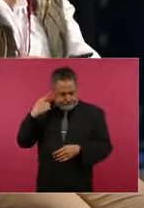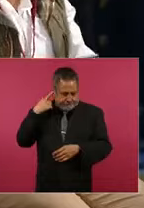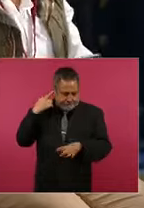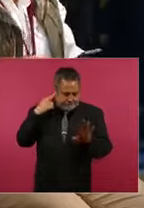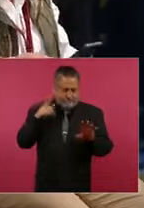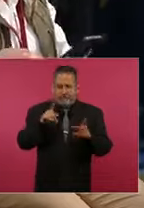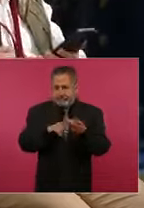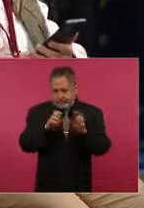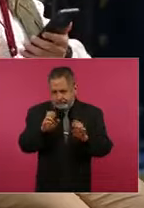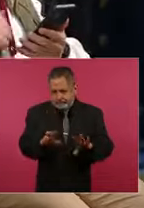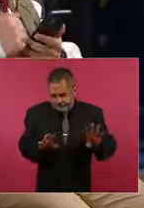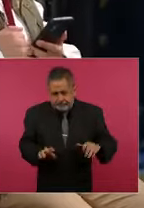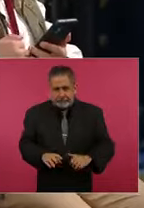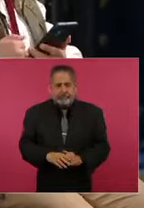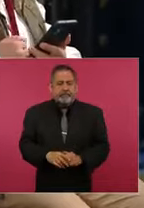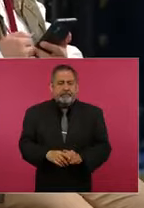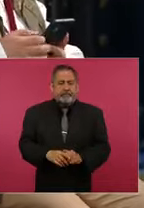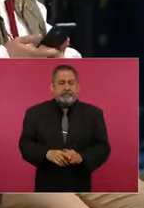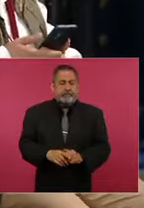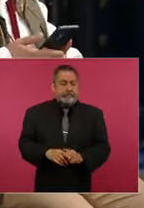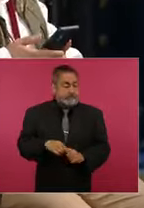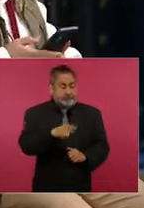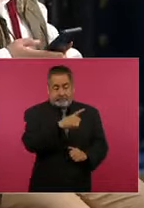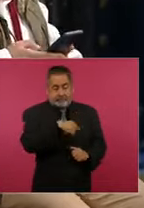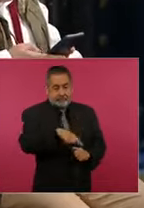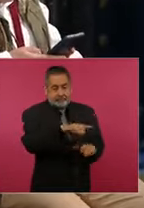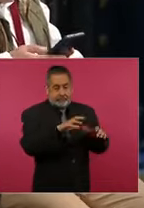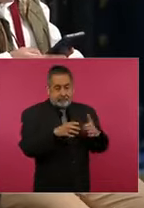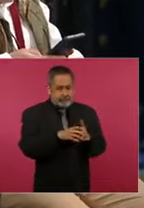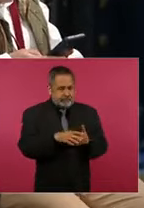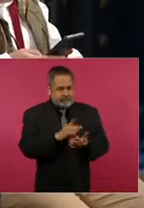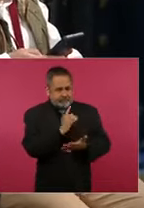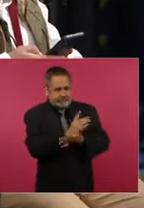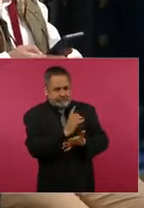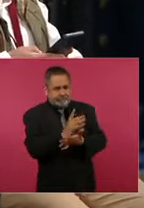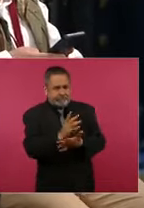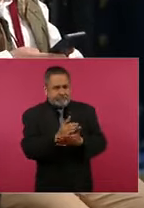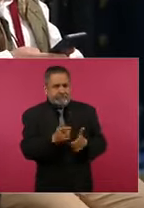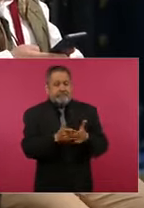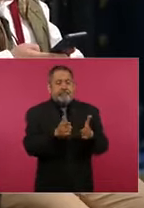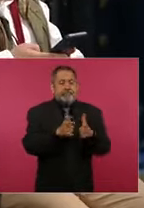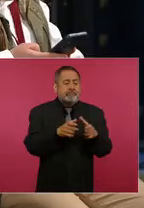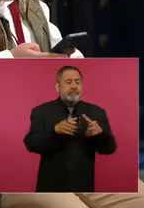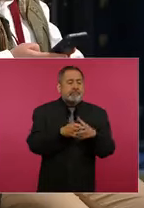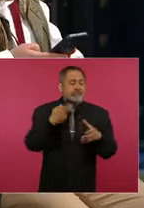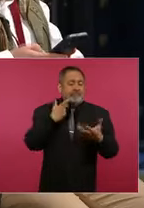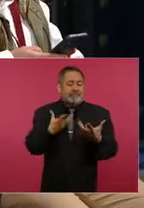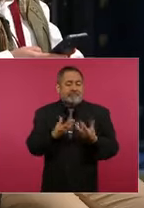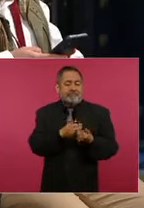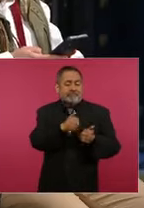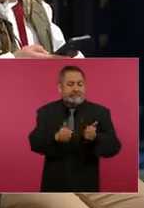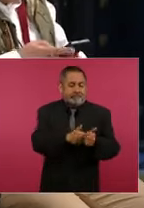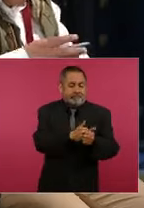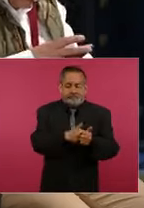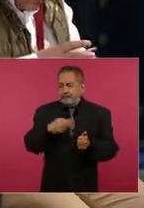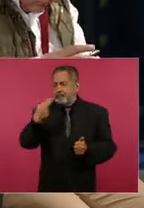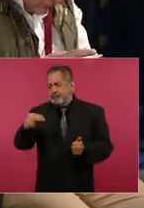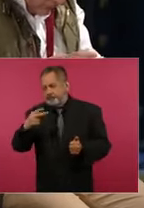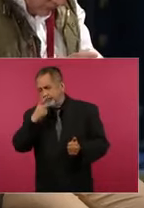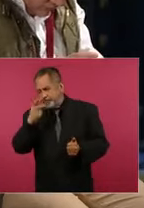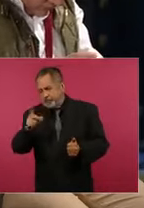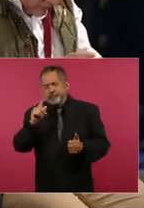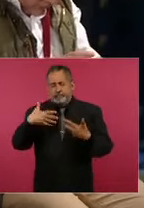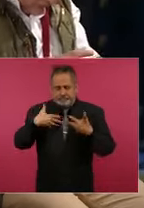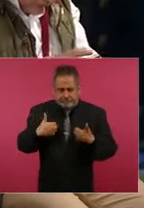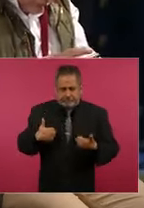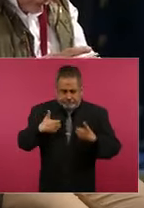está también. A ellos, a todos ellos los identifica un grupo político, que no lo comento porque ya entiendo